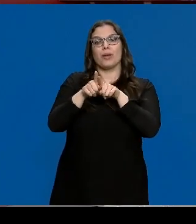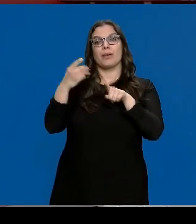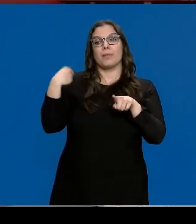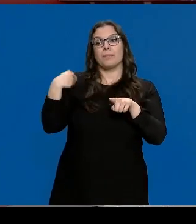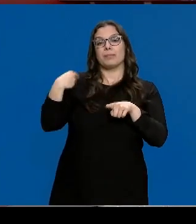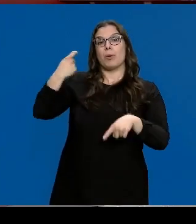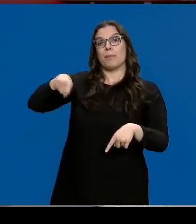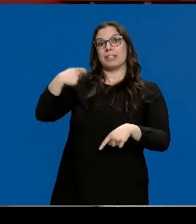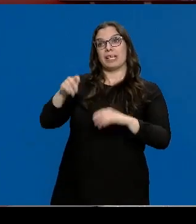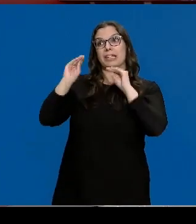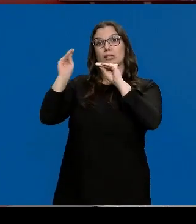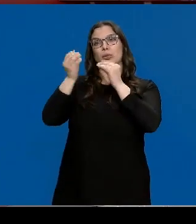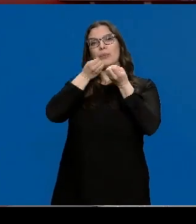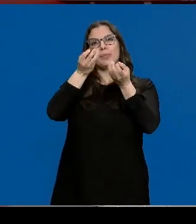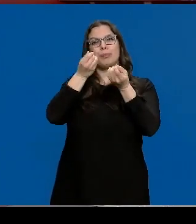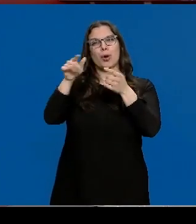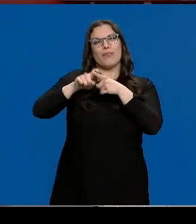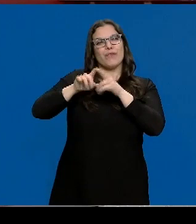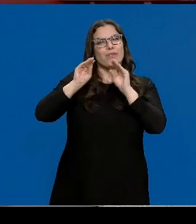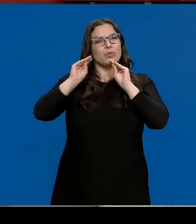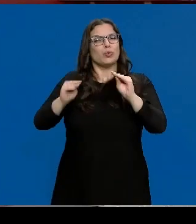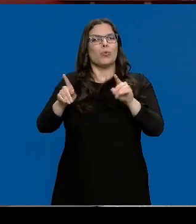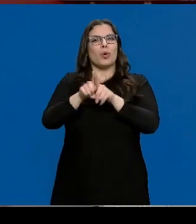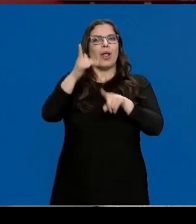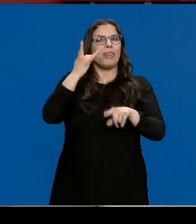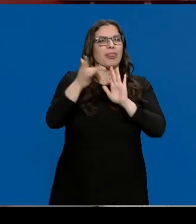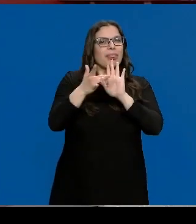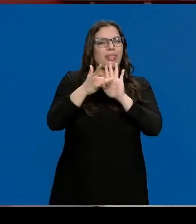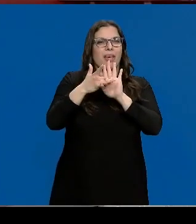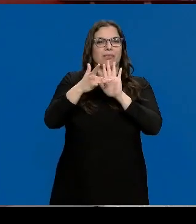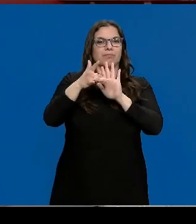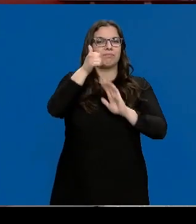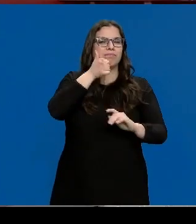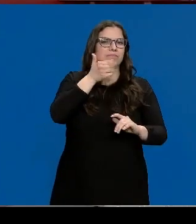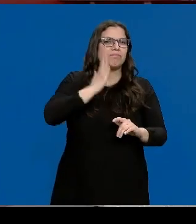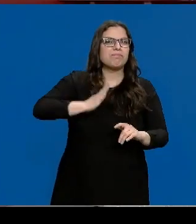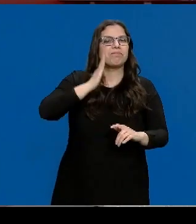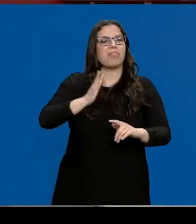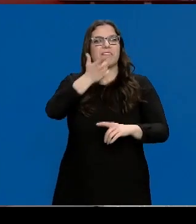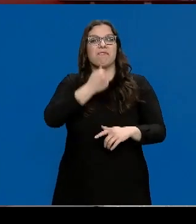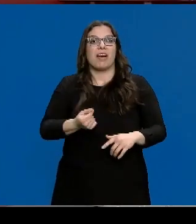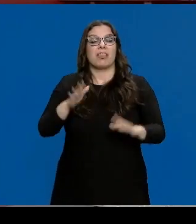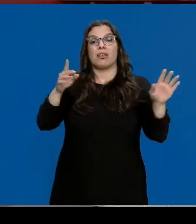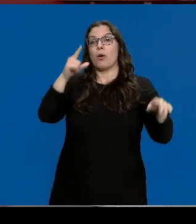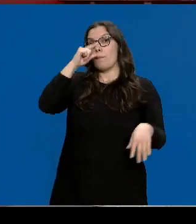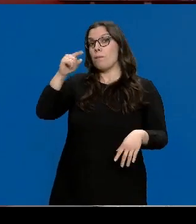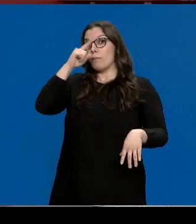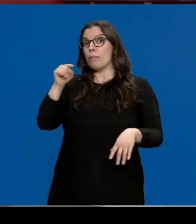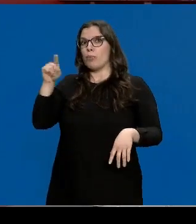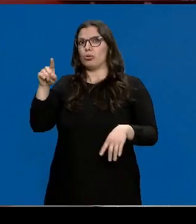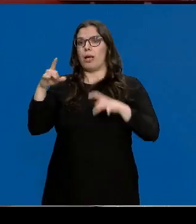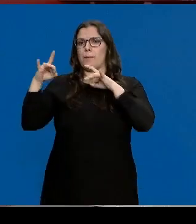que comunica Zelensky y considera que Vladimir Putin estará ganando en acciones militares, pero está perdiendo otras